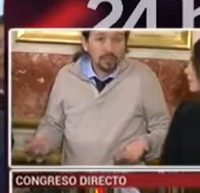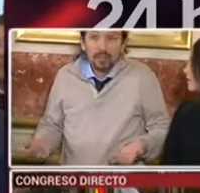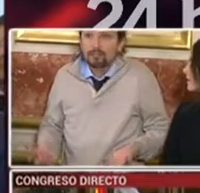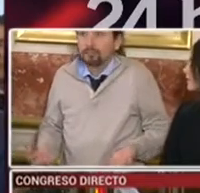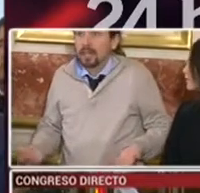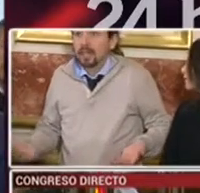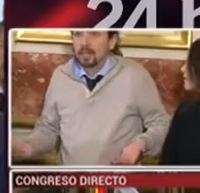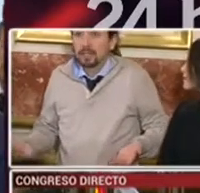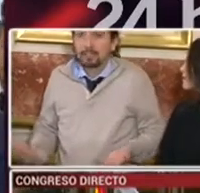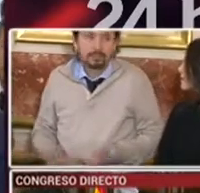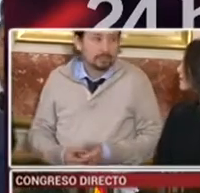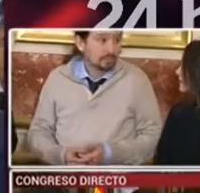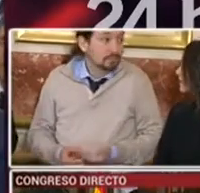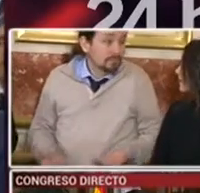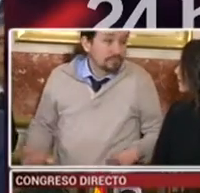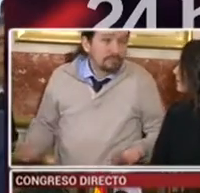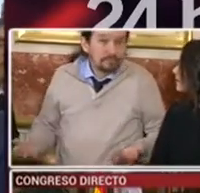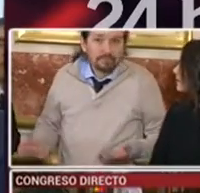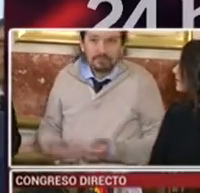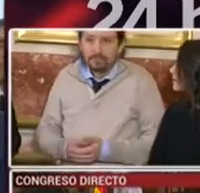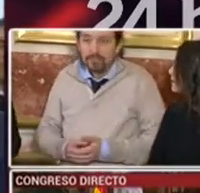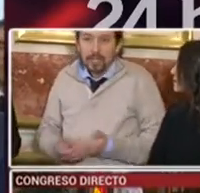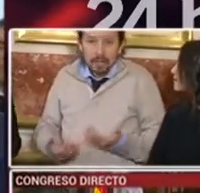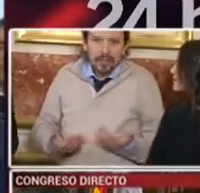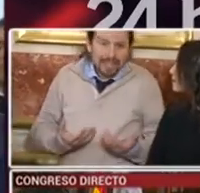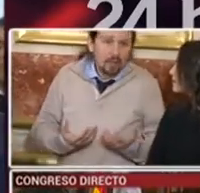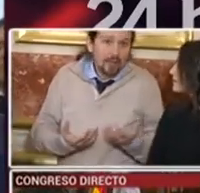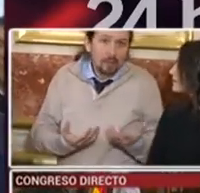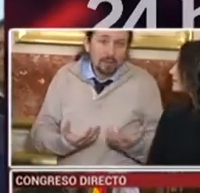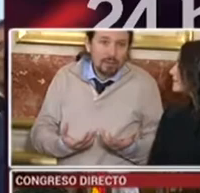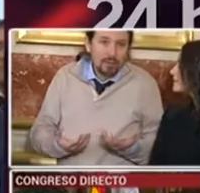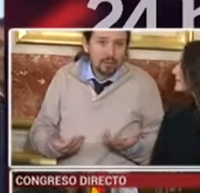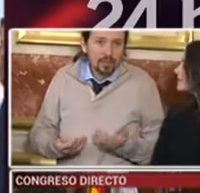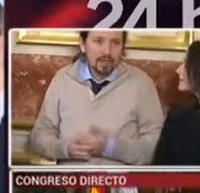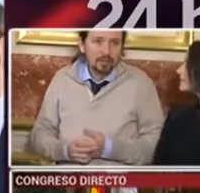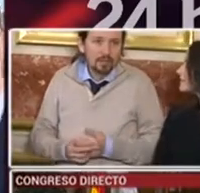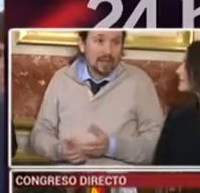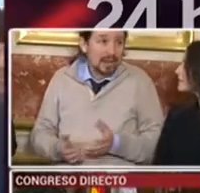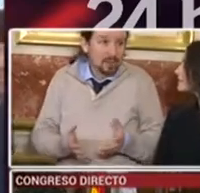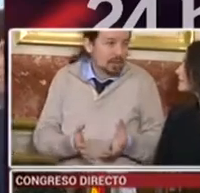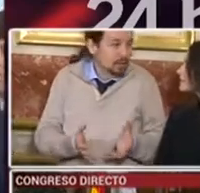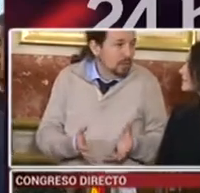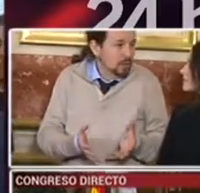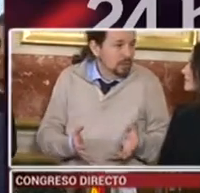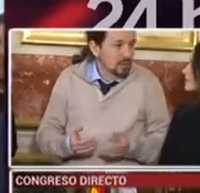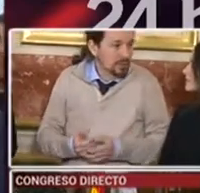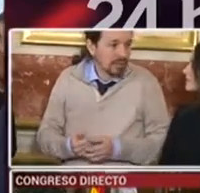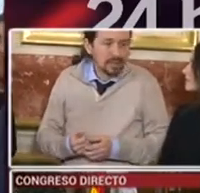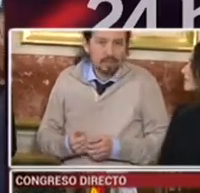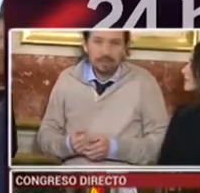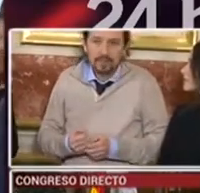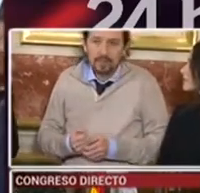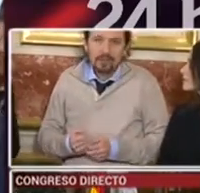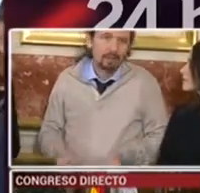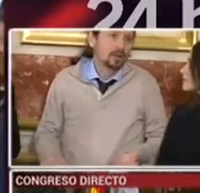hoy disfrutamos. Muchas gracias, feliz Día de la Constitución a todos los españoles. Sí, algunos compañeros